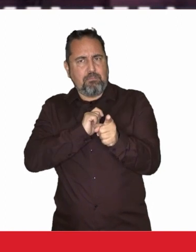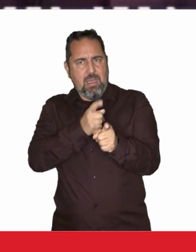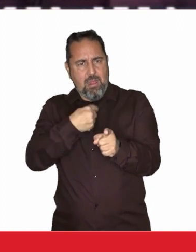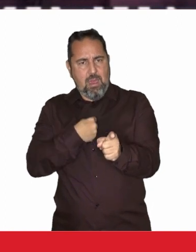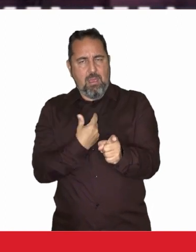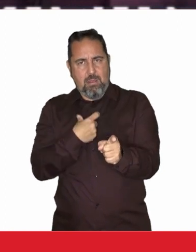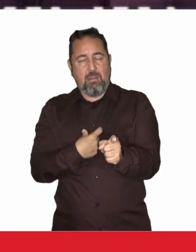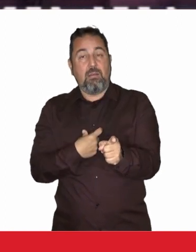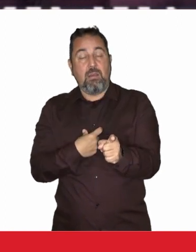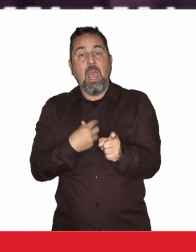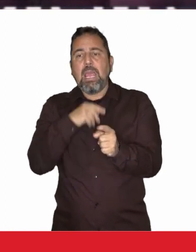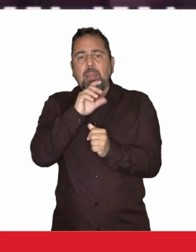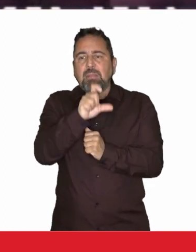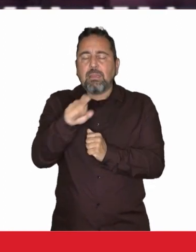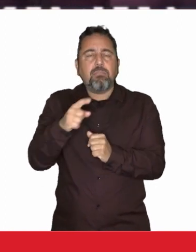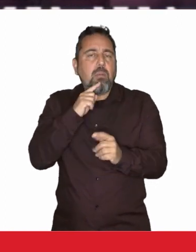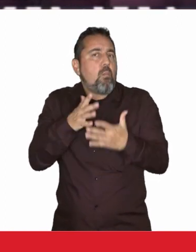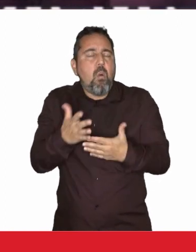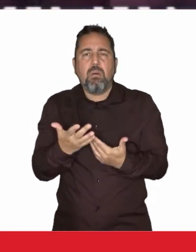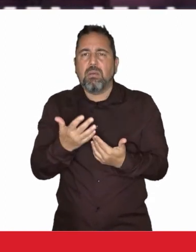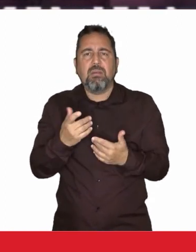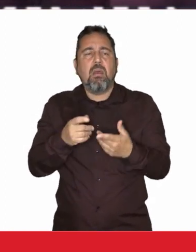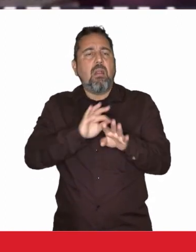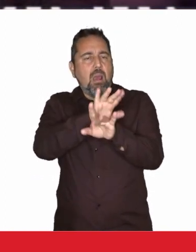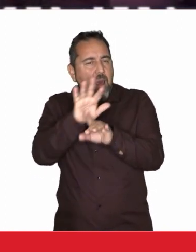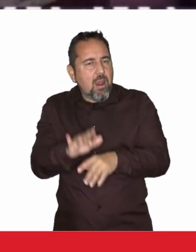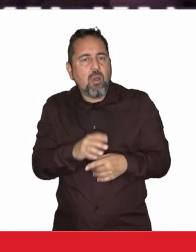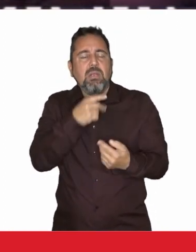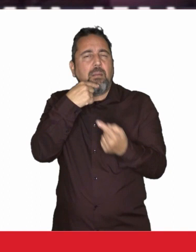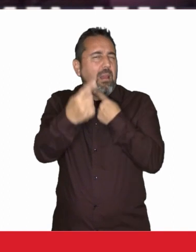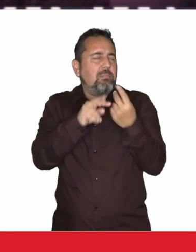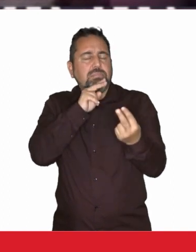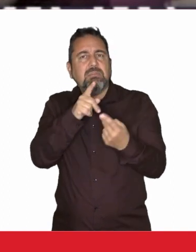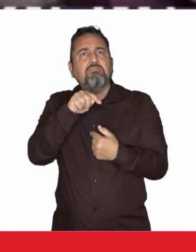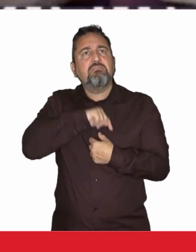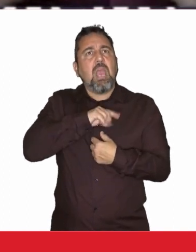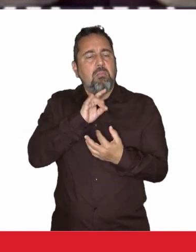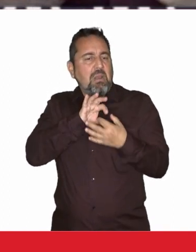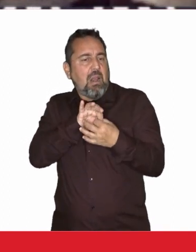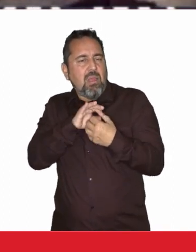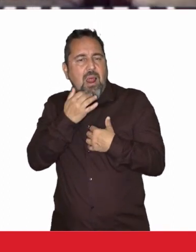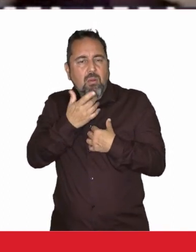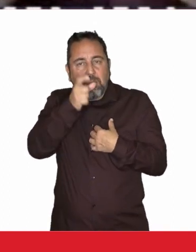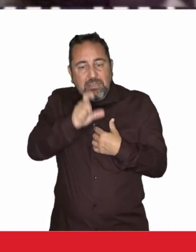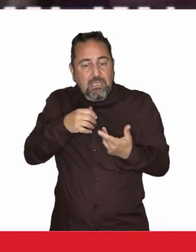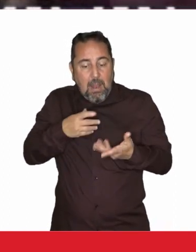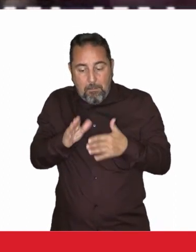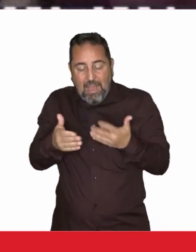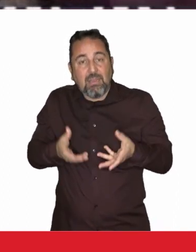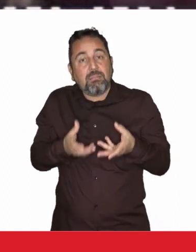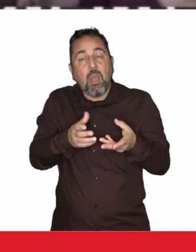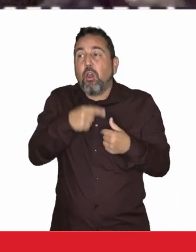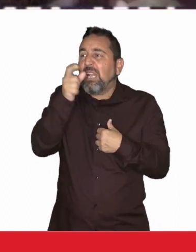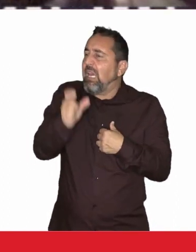está esperando, ¿sí? Entonces, hay gente que le encanta que le den coba, que le den conversación y sentir que tiene un cierto vínculo con la persona que le entrega el